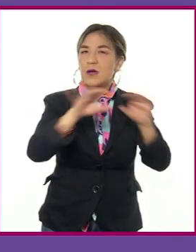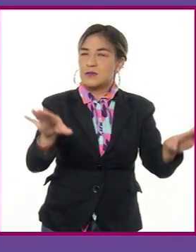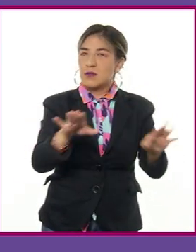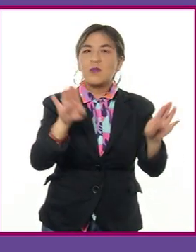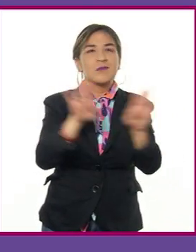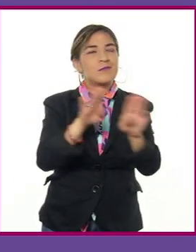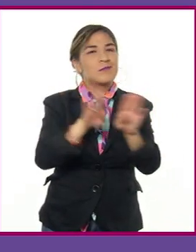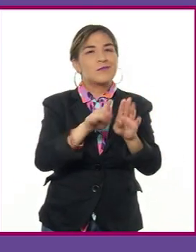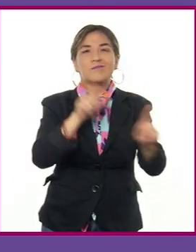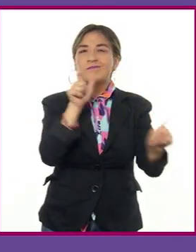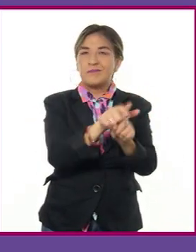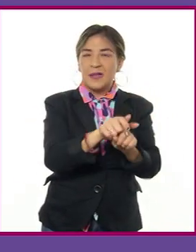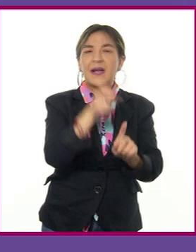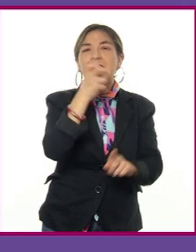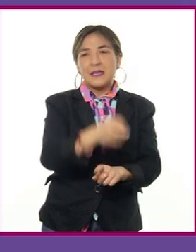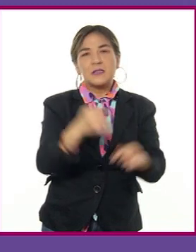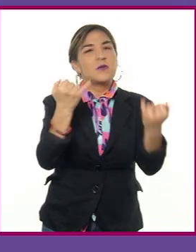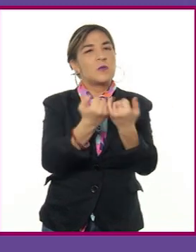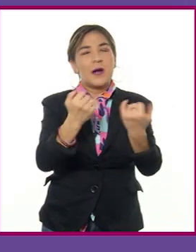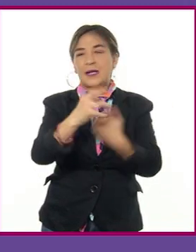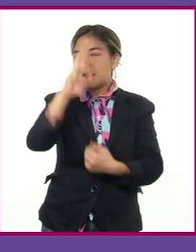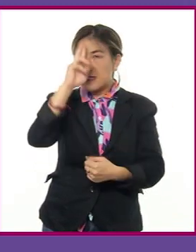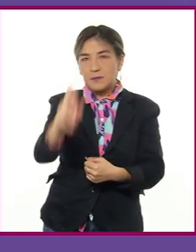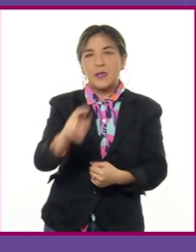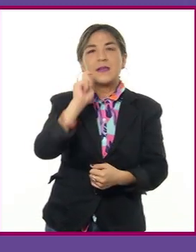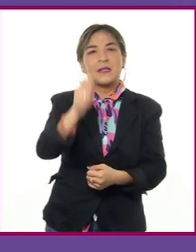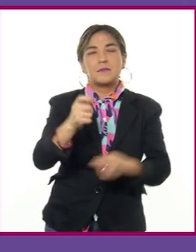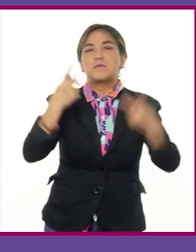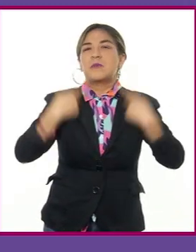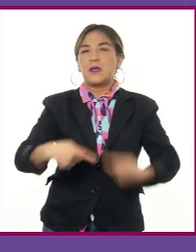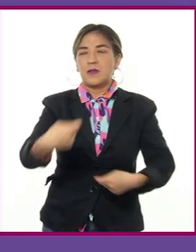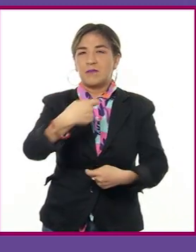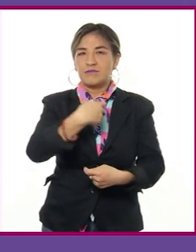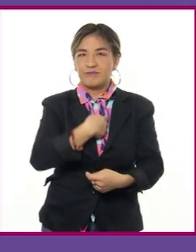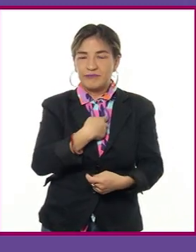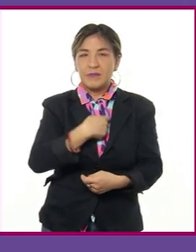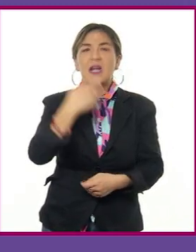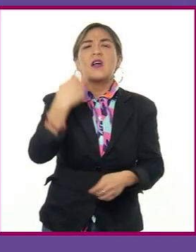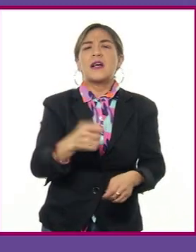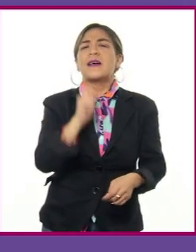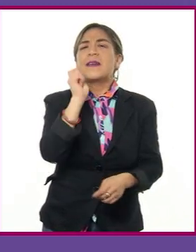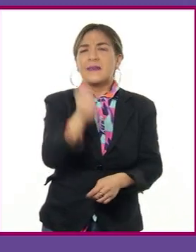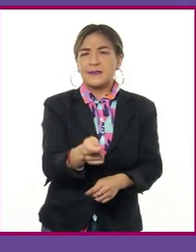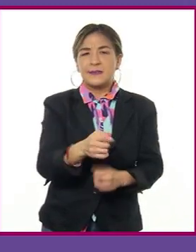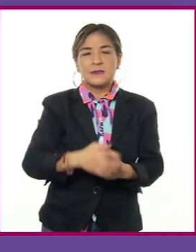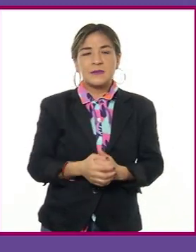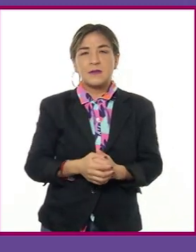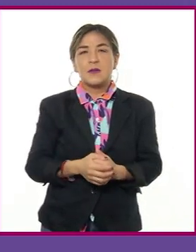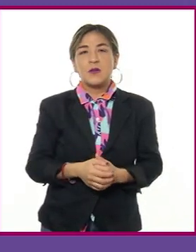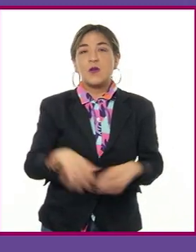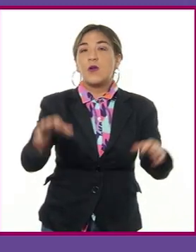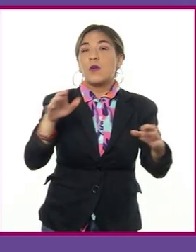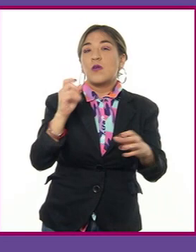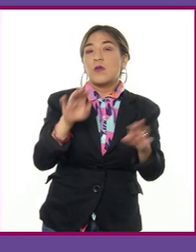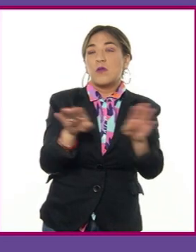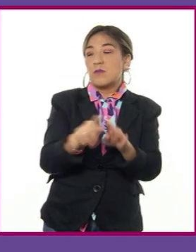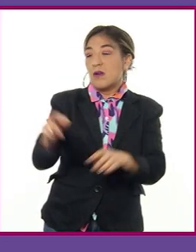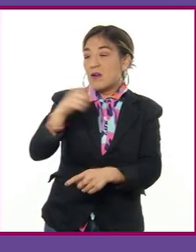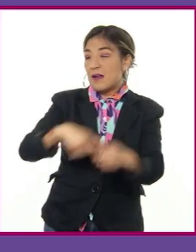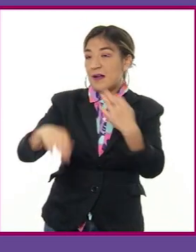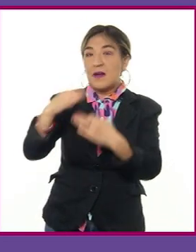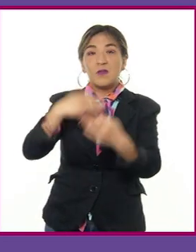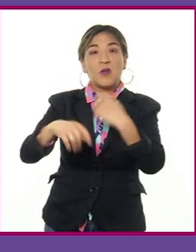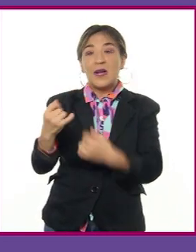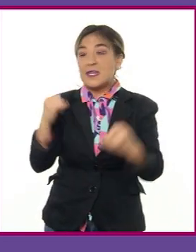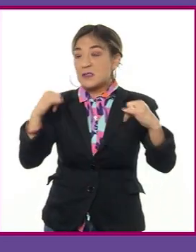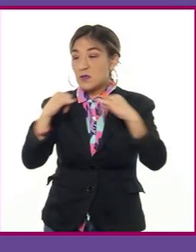cual tiene congruencia con el respeto a la dignidad humana. Esto es que ninguna institución está